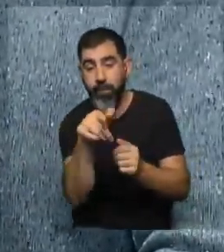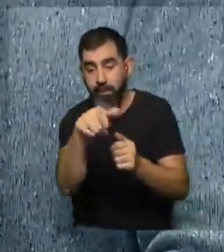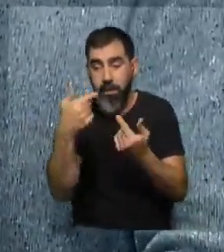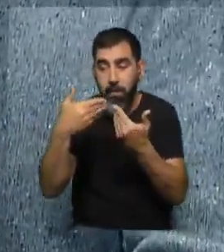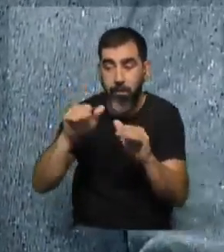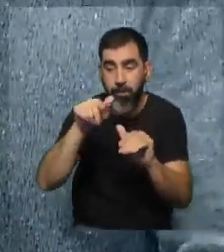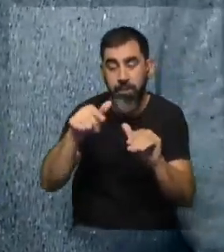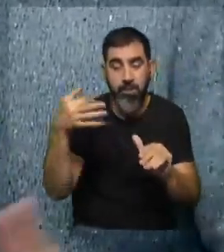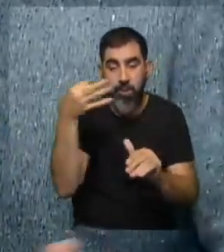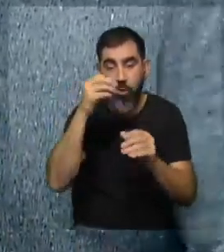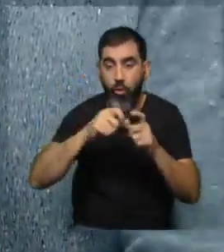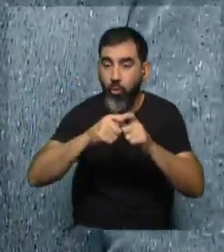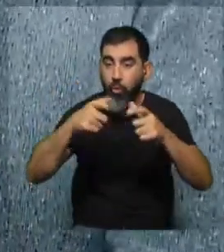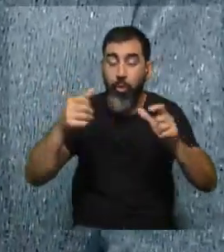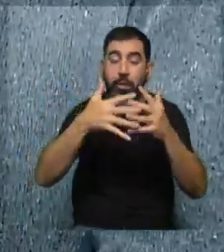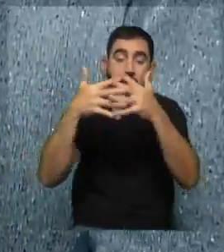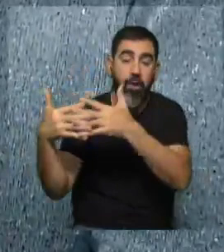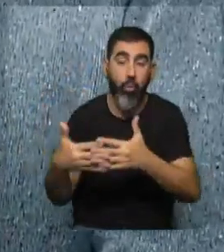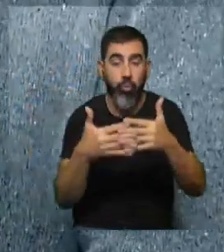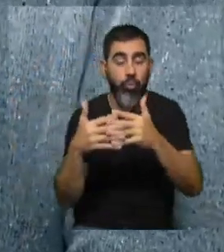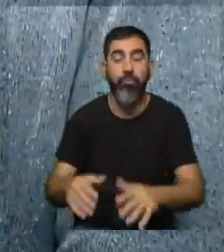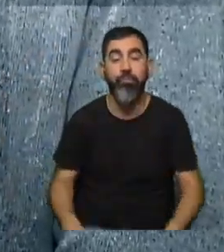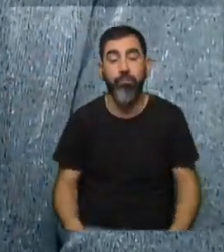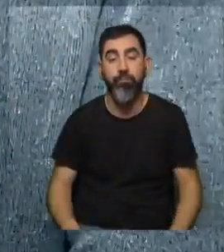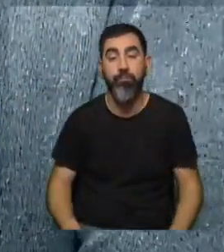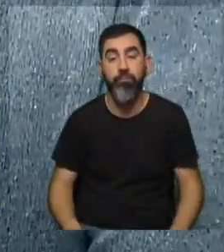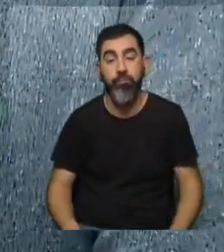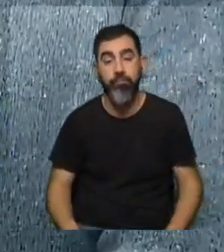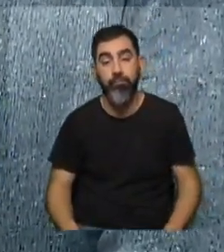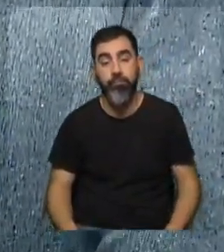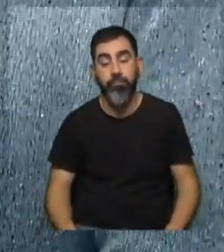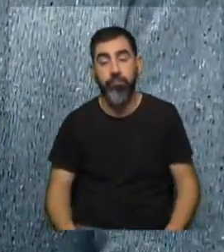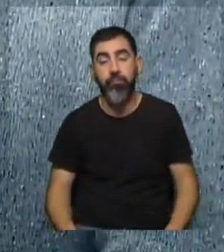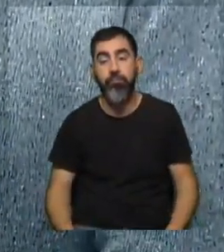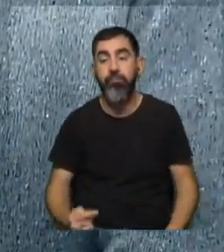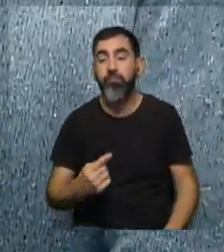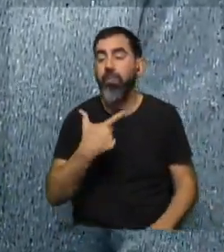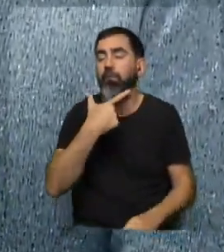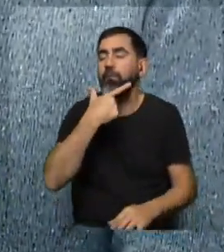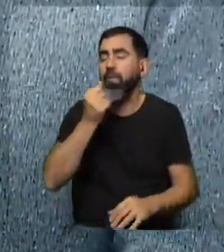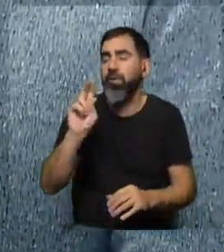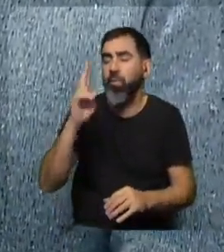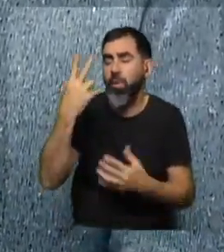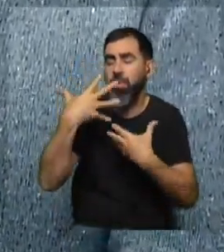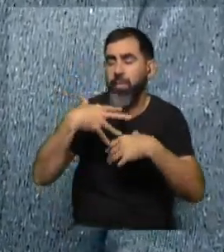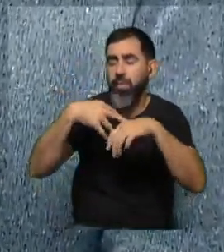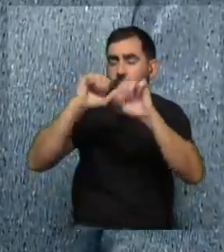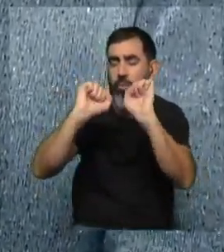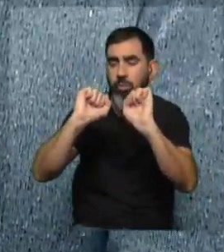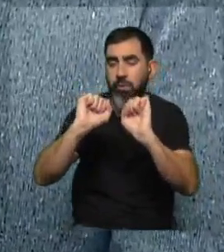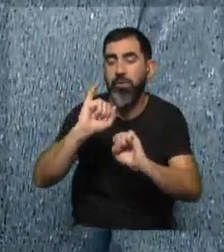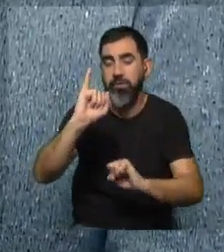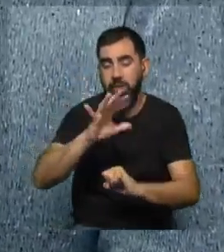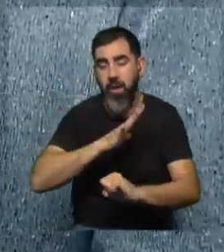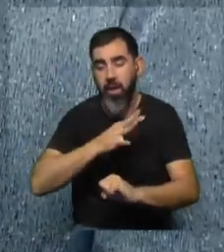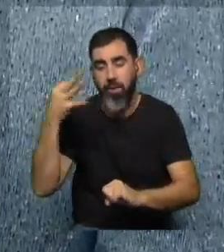de sustancia por ejemplo en Estados Unidos Héctor decía que es fácil por la dimensión de Uruguay detectar o darse cuenta si el